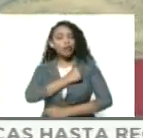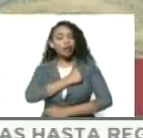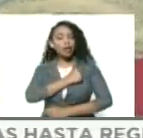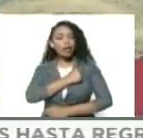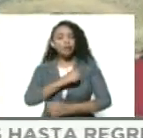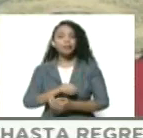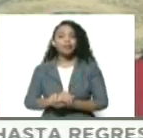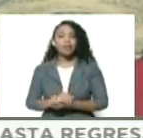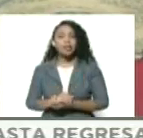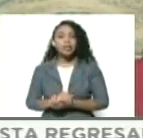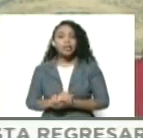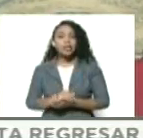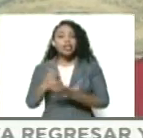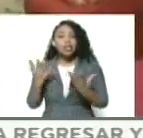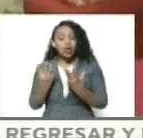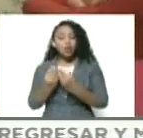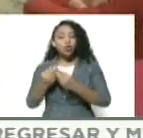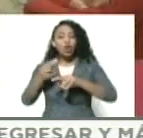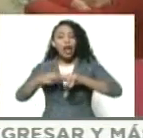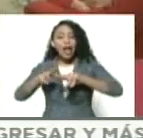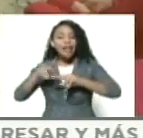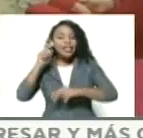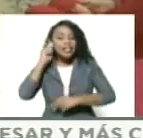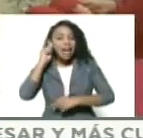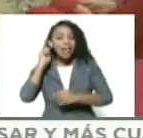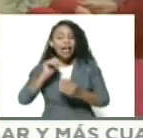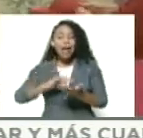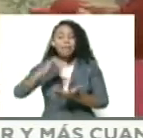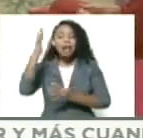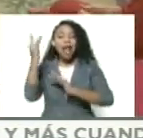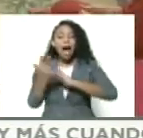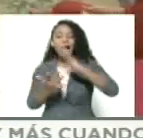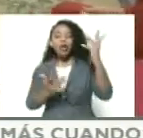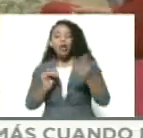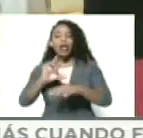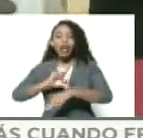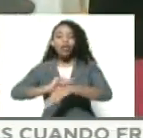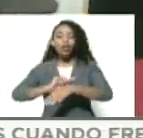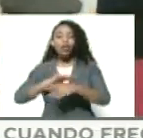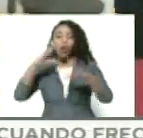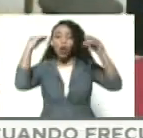con la niña del milagro del doctor José Gregorio,